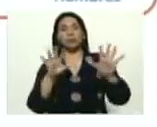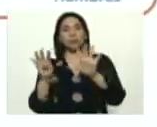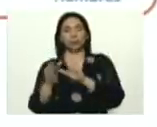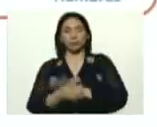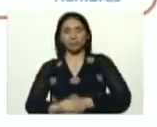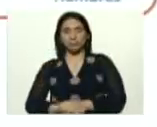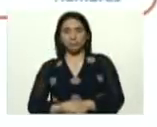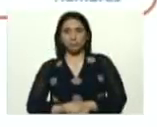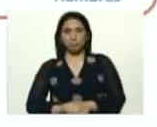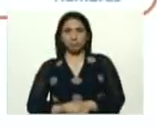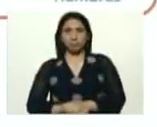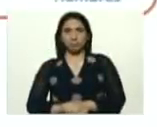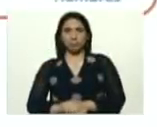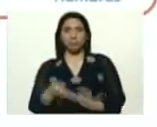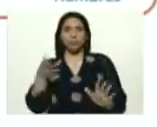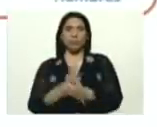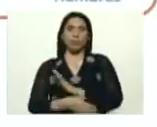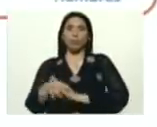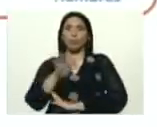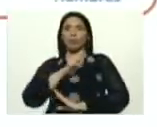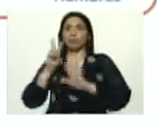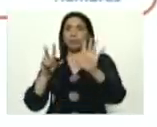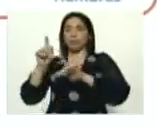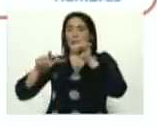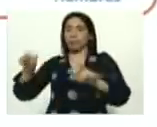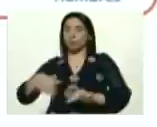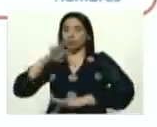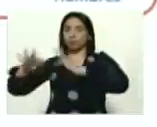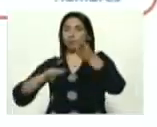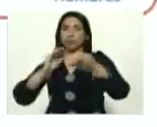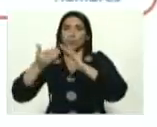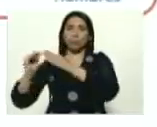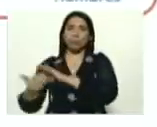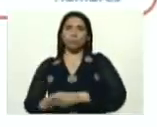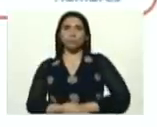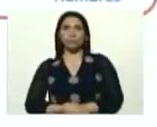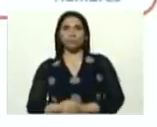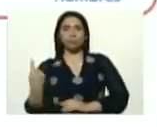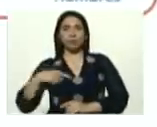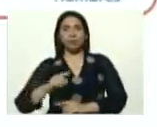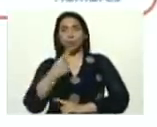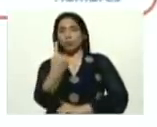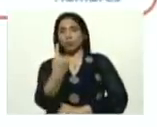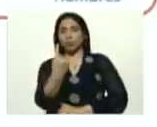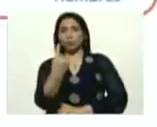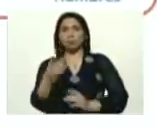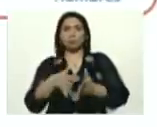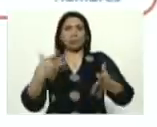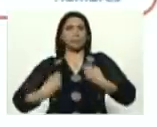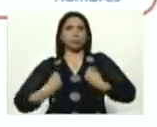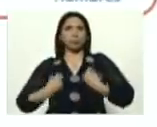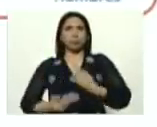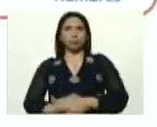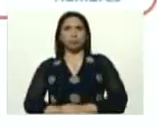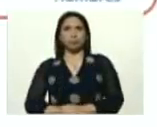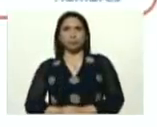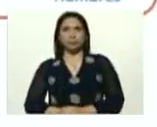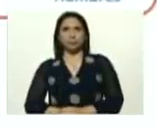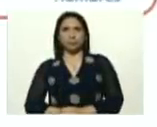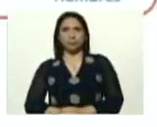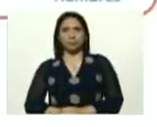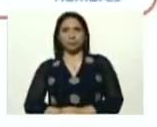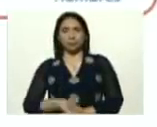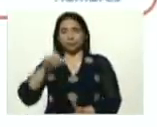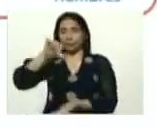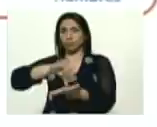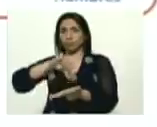refería que de estos 47 casos de transmisión comunitaria, tenemos un caso de gran preocupación. Es el